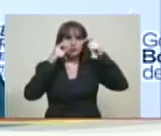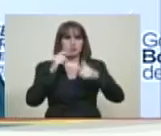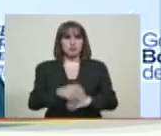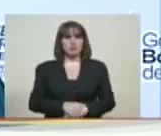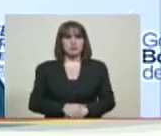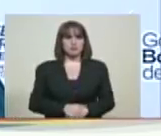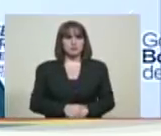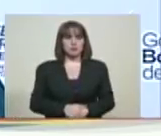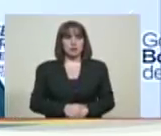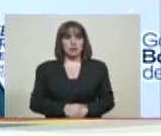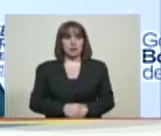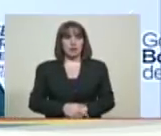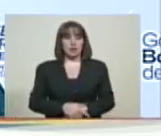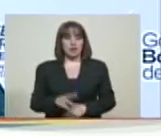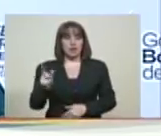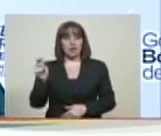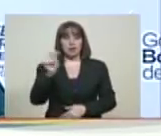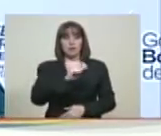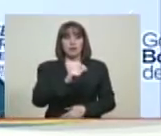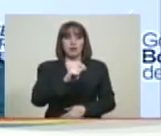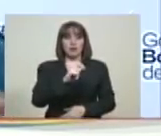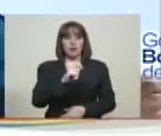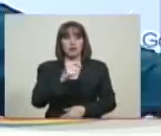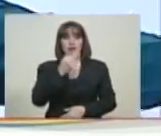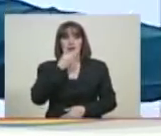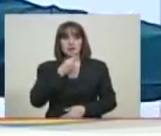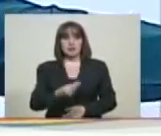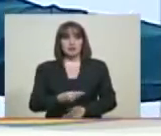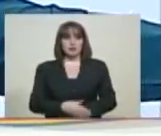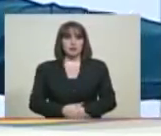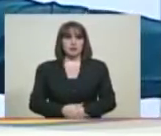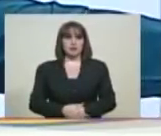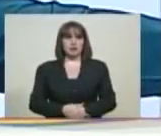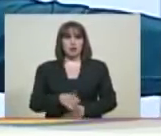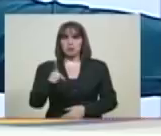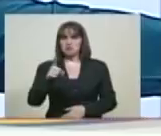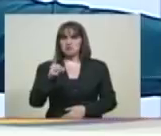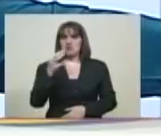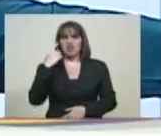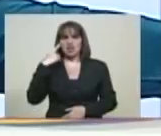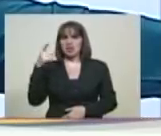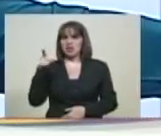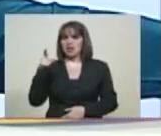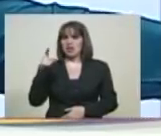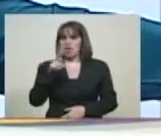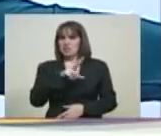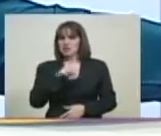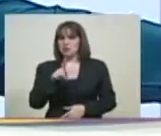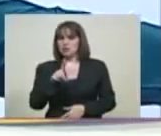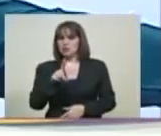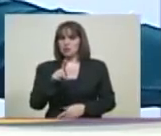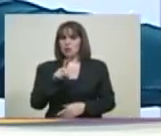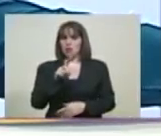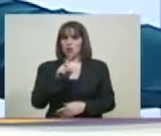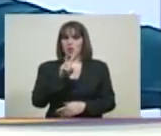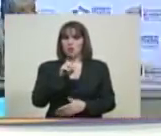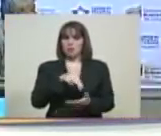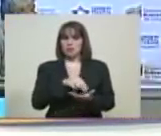en el mes de diciembre no sé si me trajeron la gaceta oficial creo que es el 31 de diciembre 2007